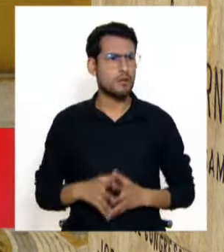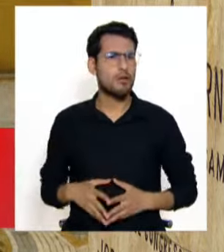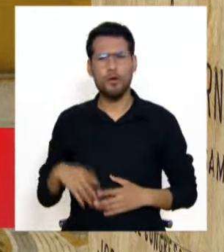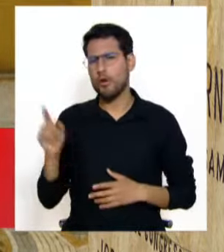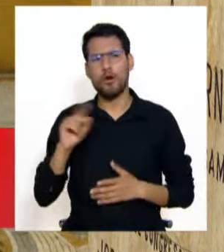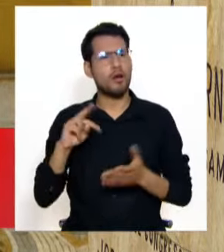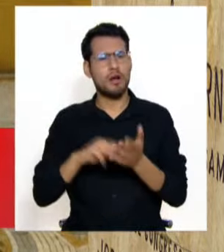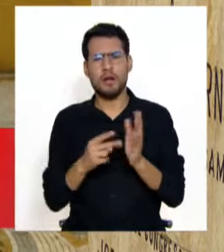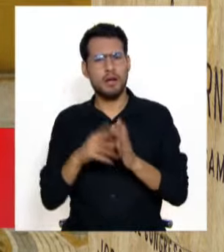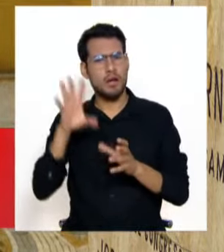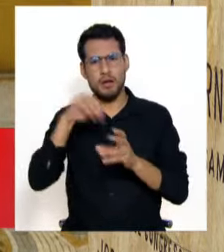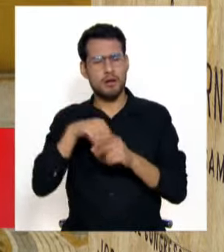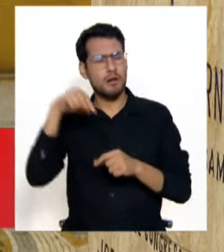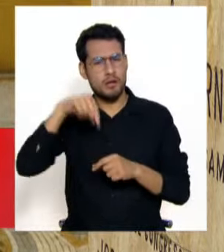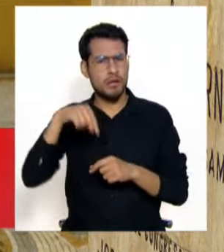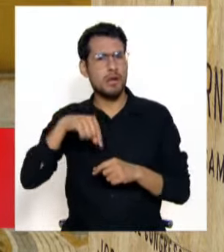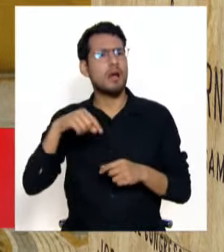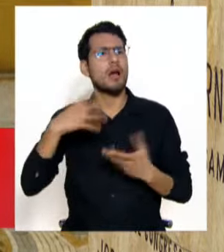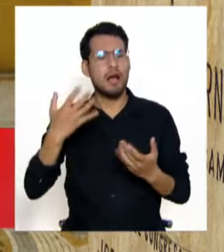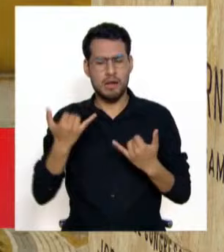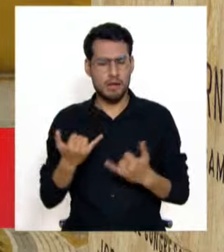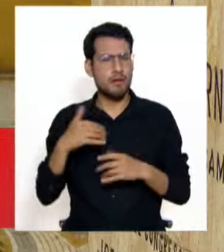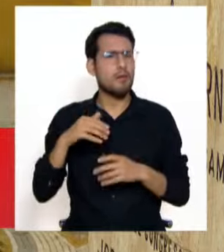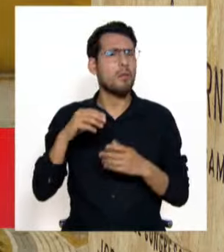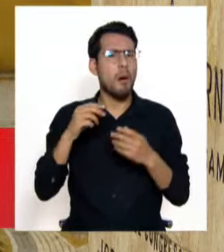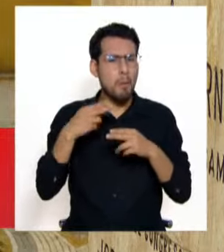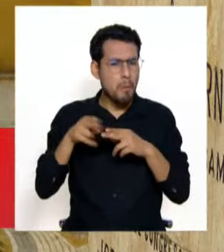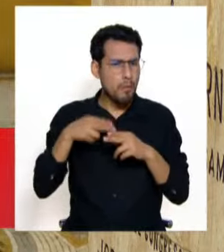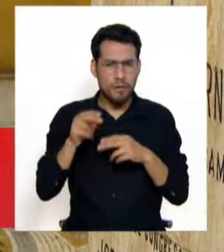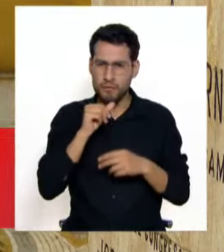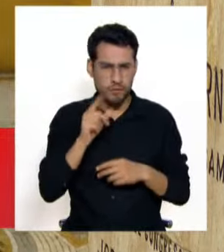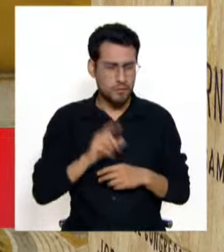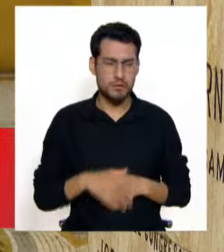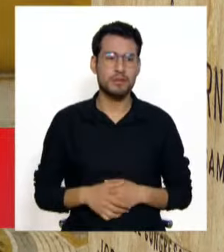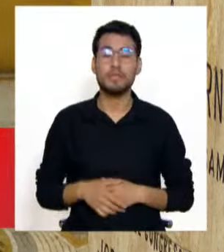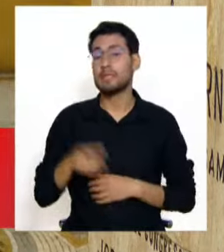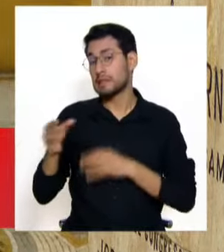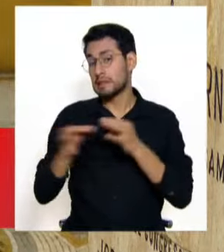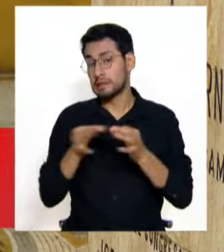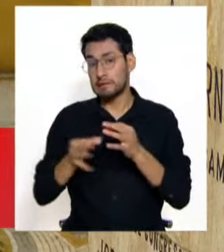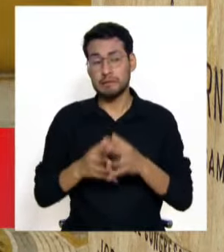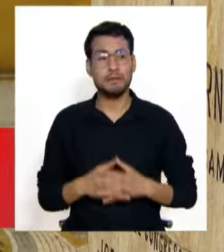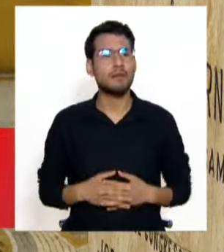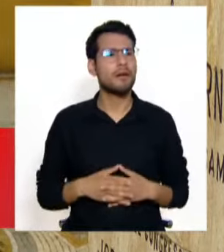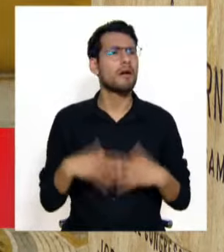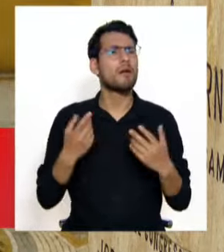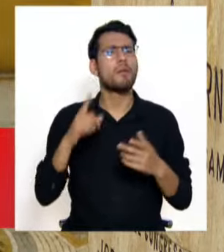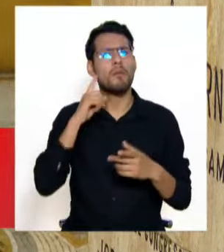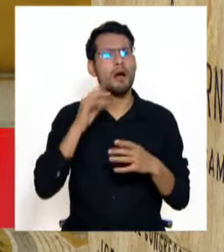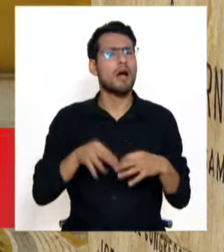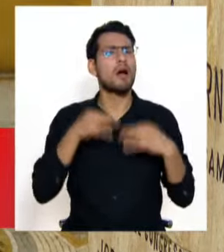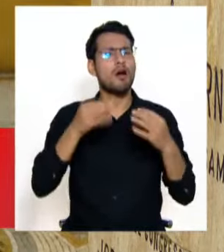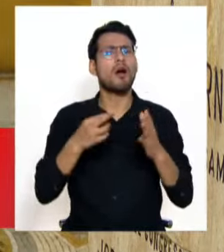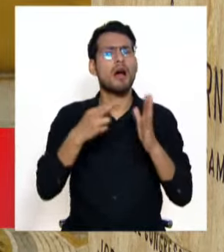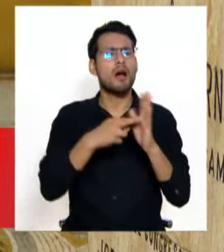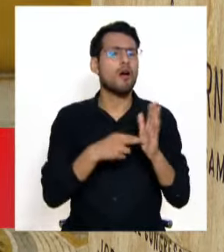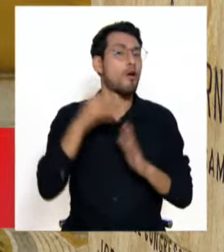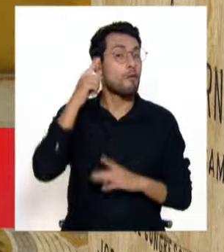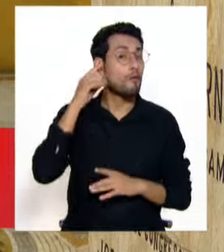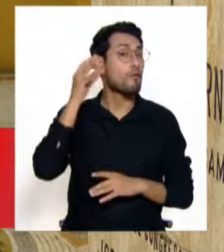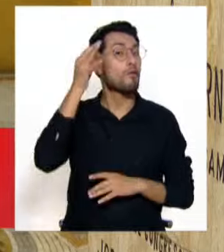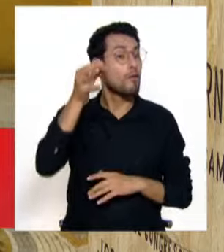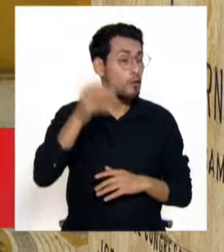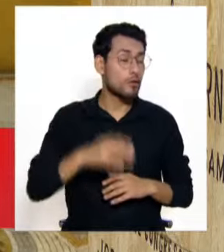no incluirían en estas elecciones ya que estamos pronto, ¿no? Él ha señalado que sería para una regla a